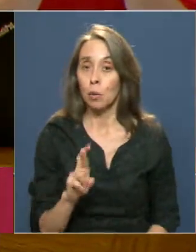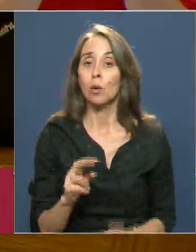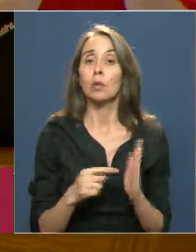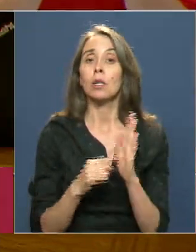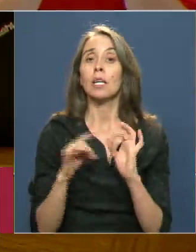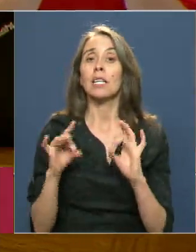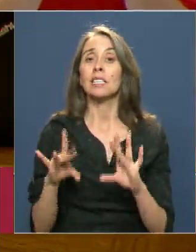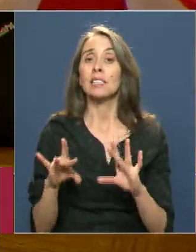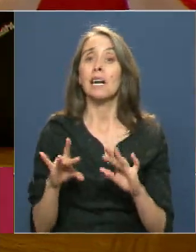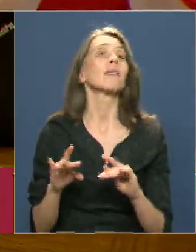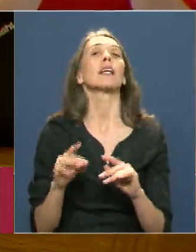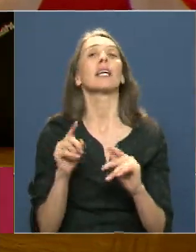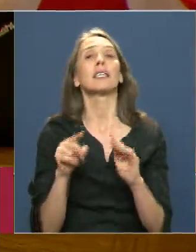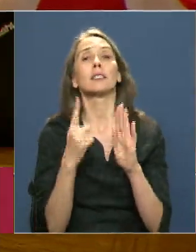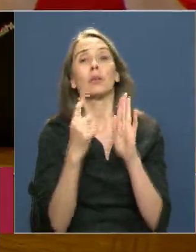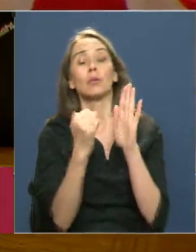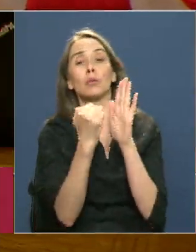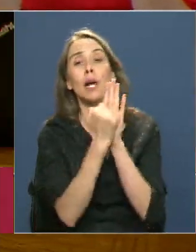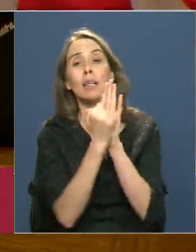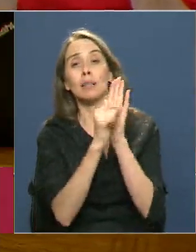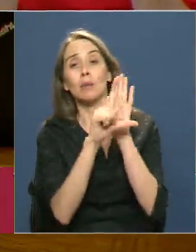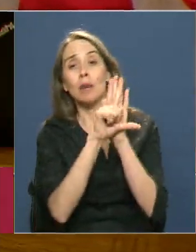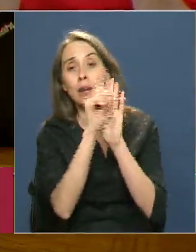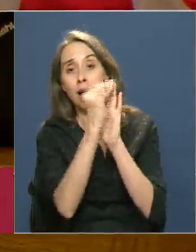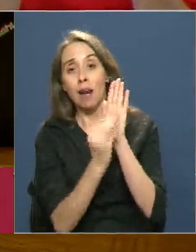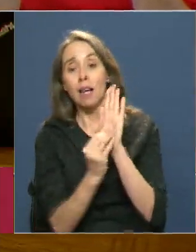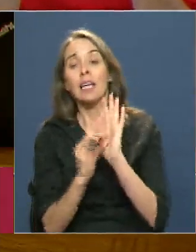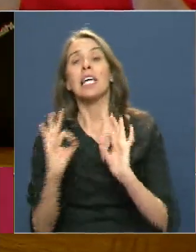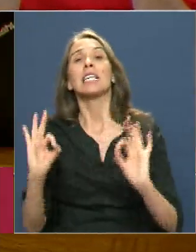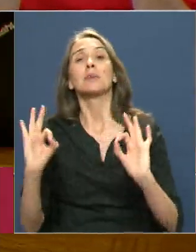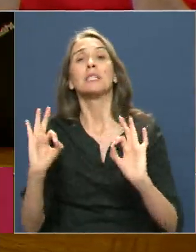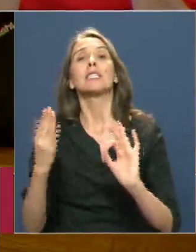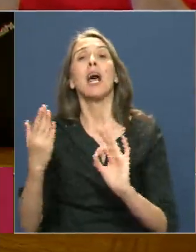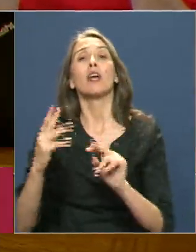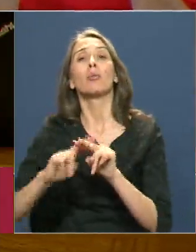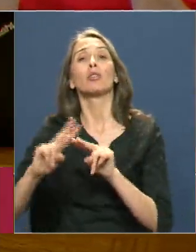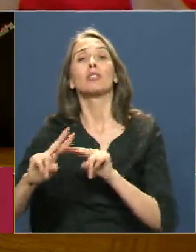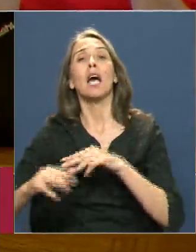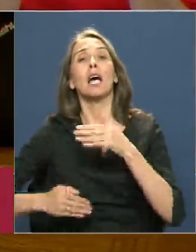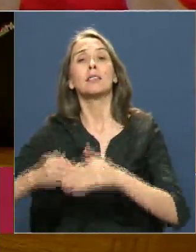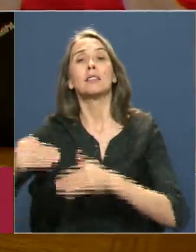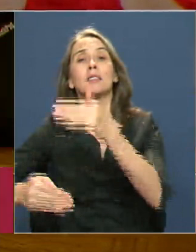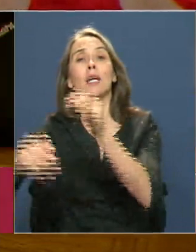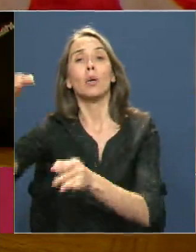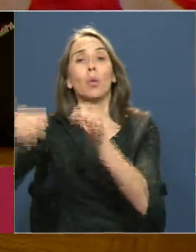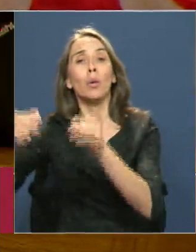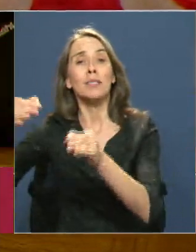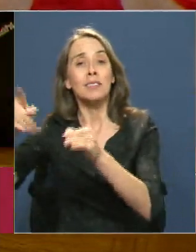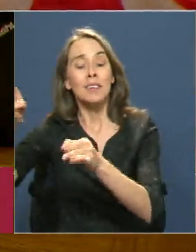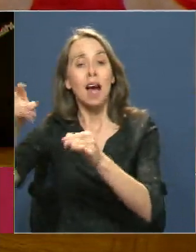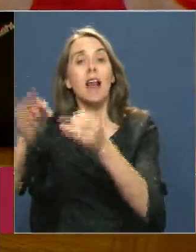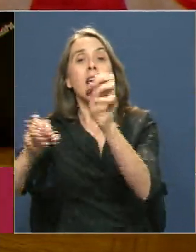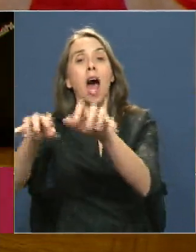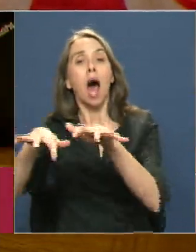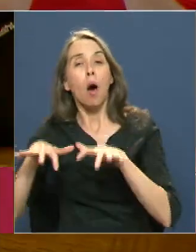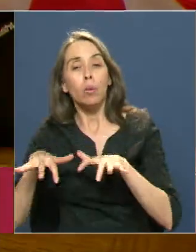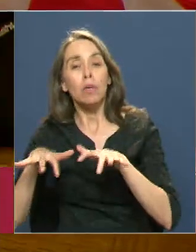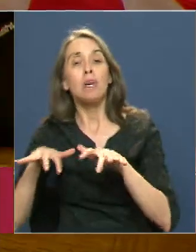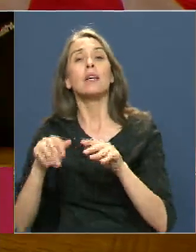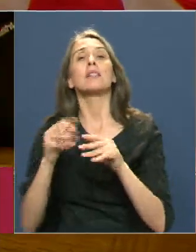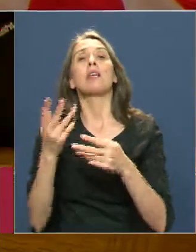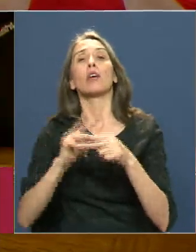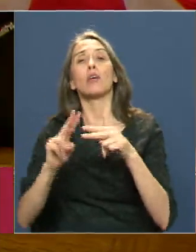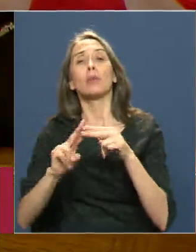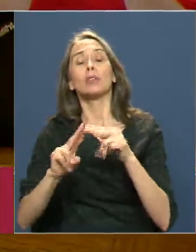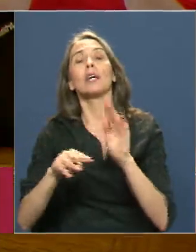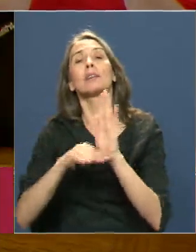establece un régimen jurídico de excepción para los procesos judiciales en las audiencias y actuaciones judiciales y para los